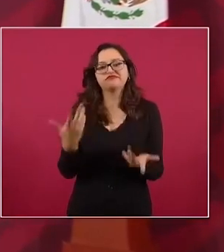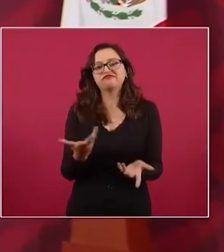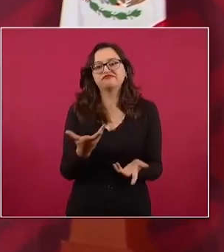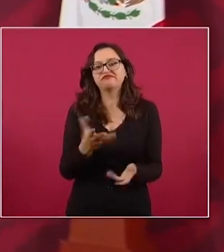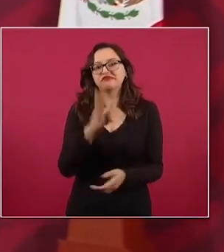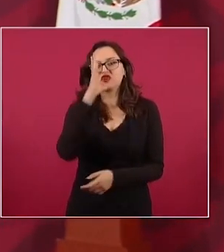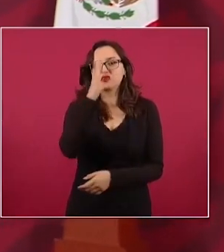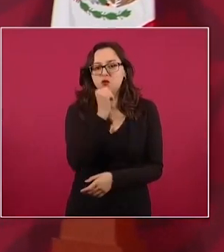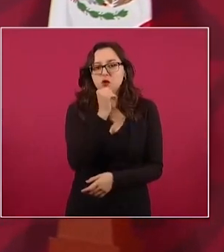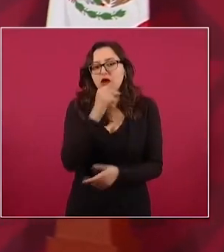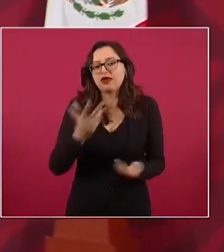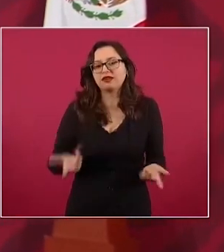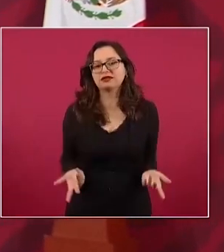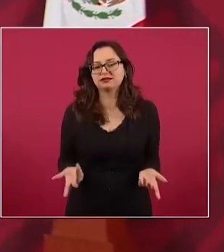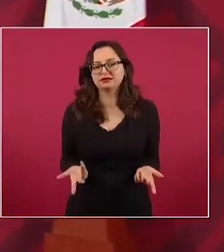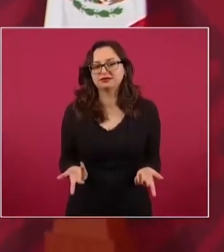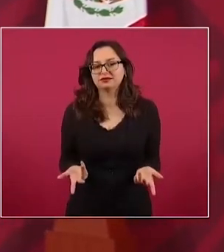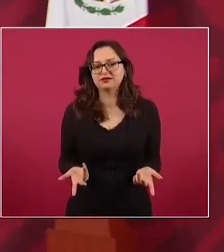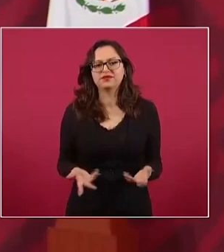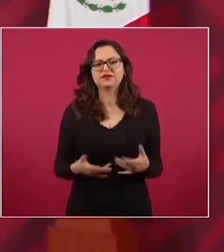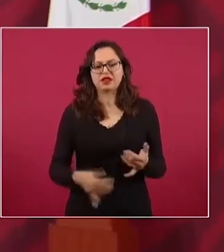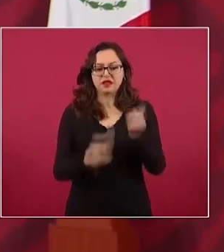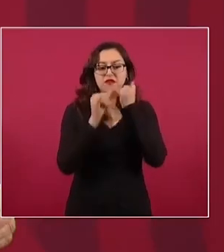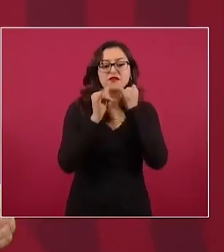¿Cómo se evita el fraude?